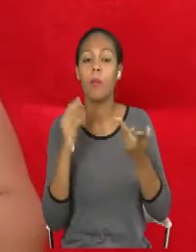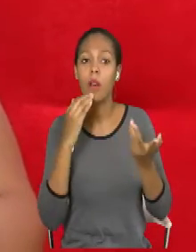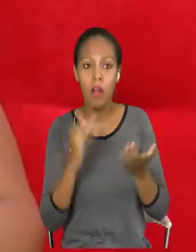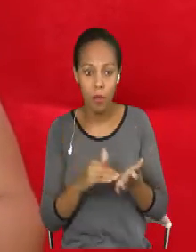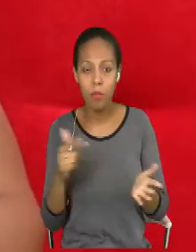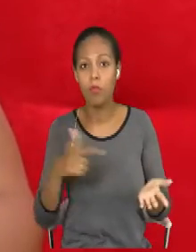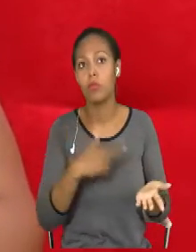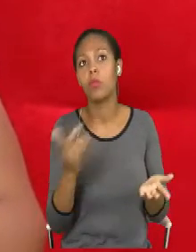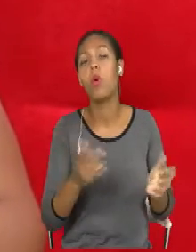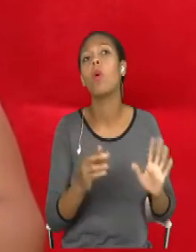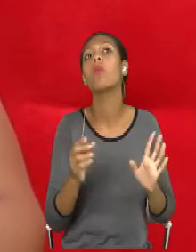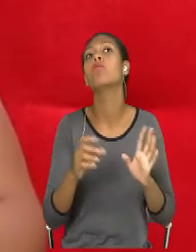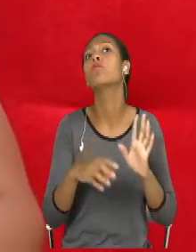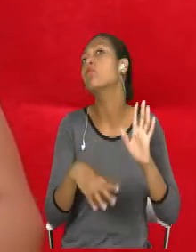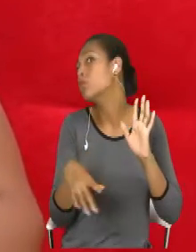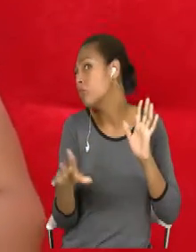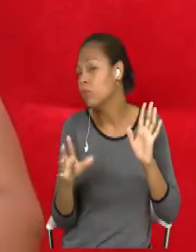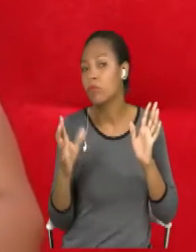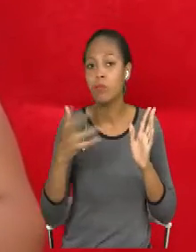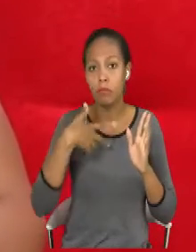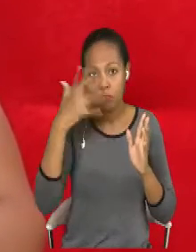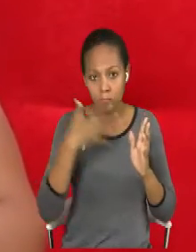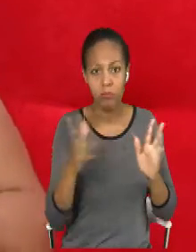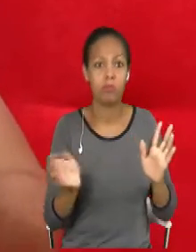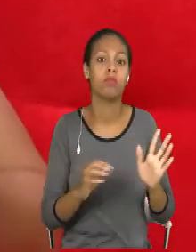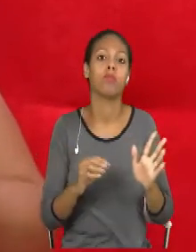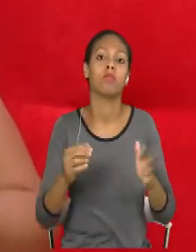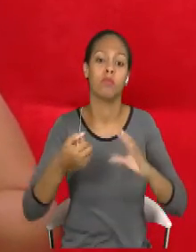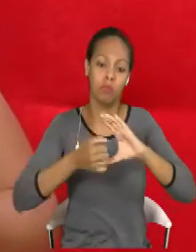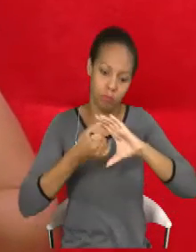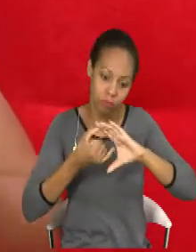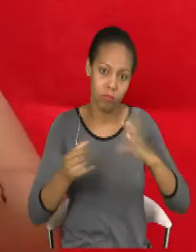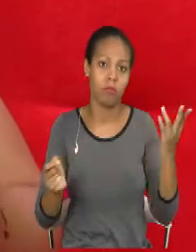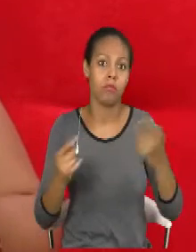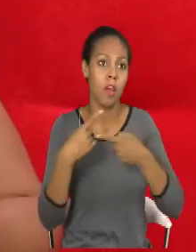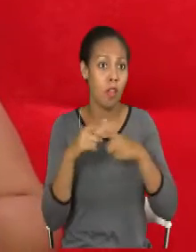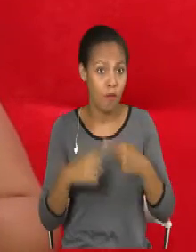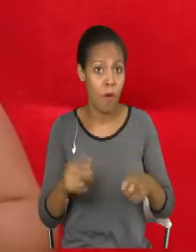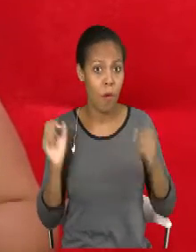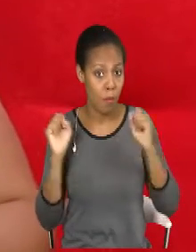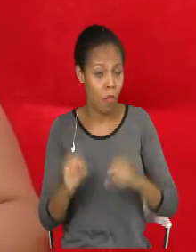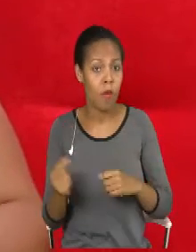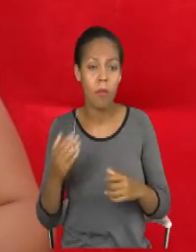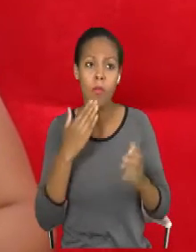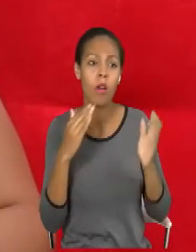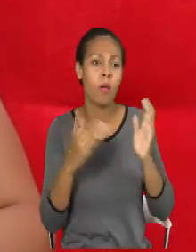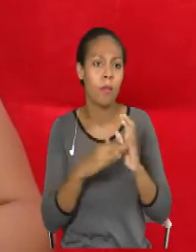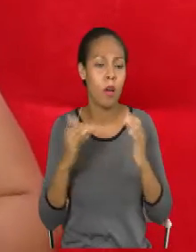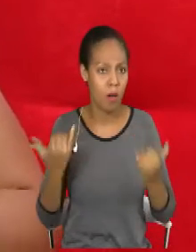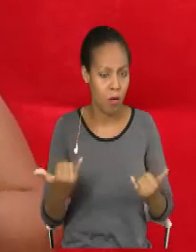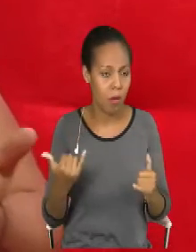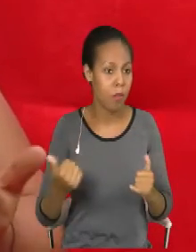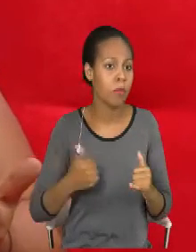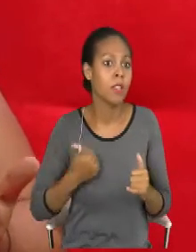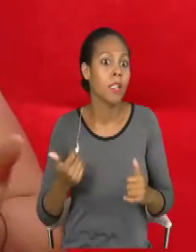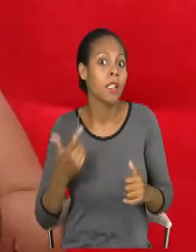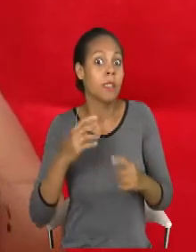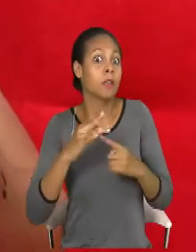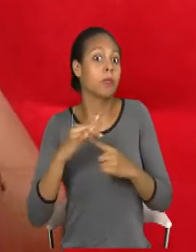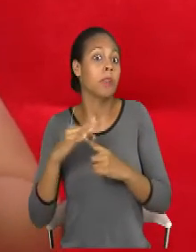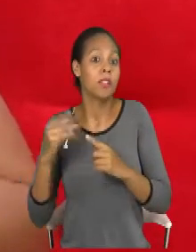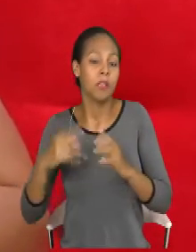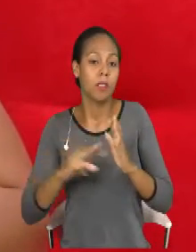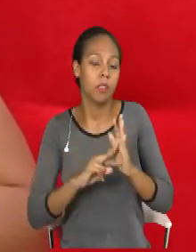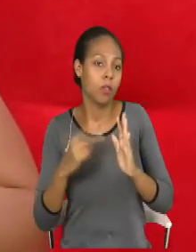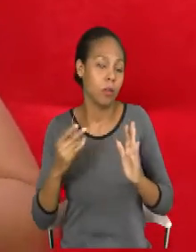es el marco perfecto para mirar oportunidades. Uh-huh. Y máxime cuando tenemos a la mano dispositivos que hoy en día, como